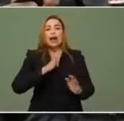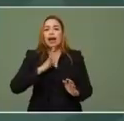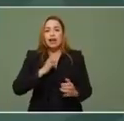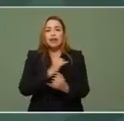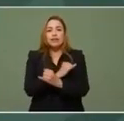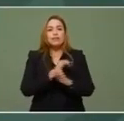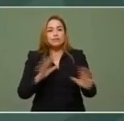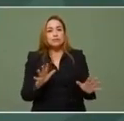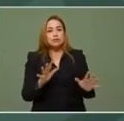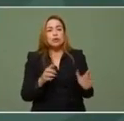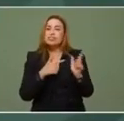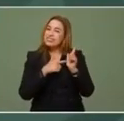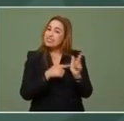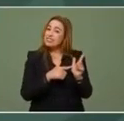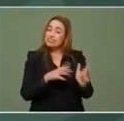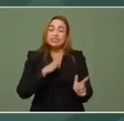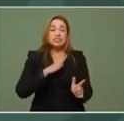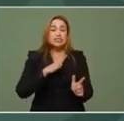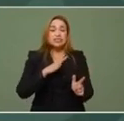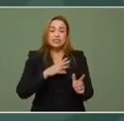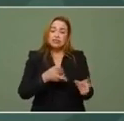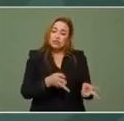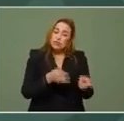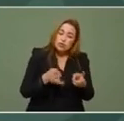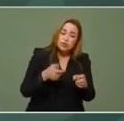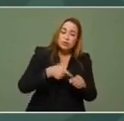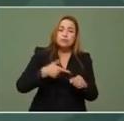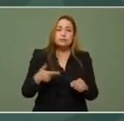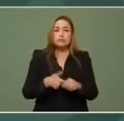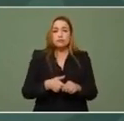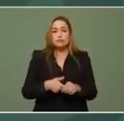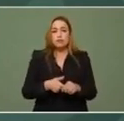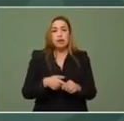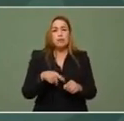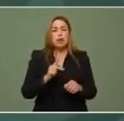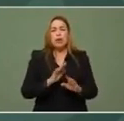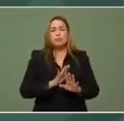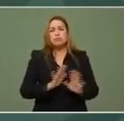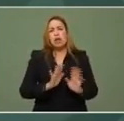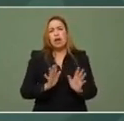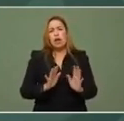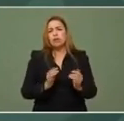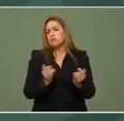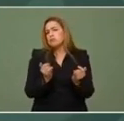el robo de combustible, pero ya no igual.